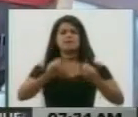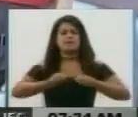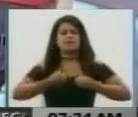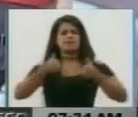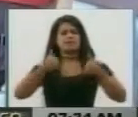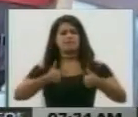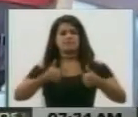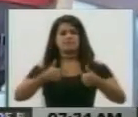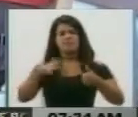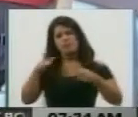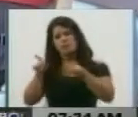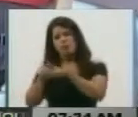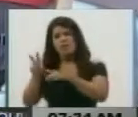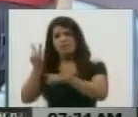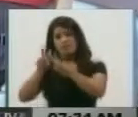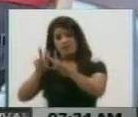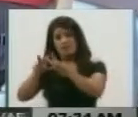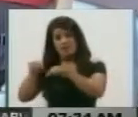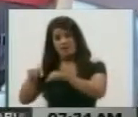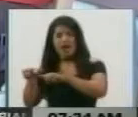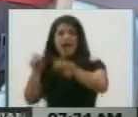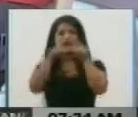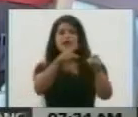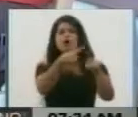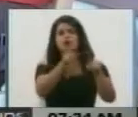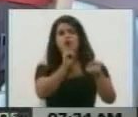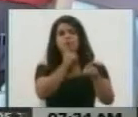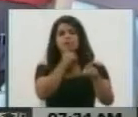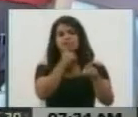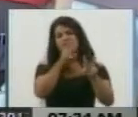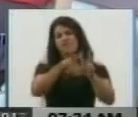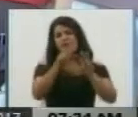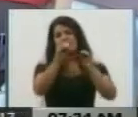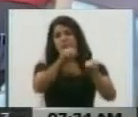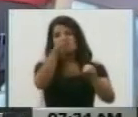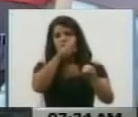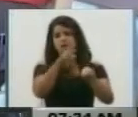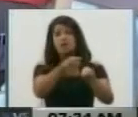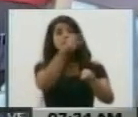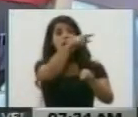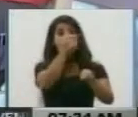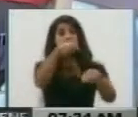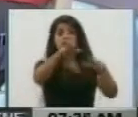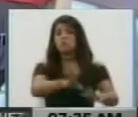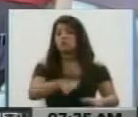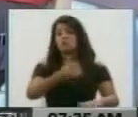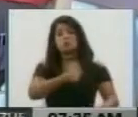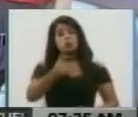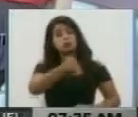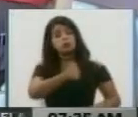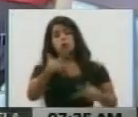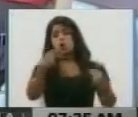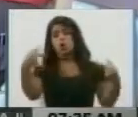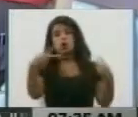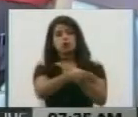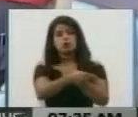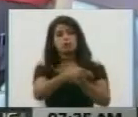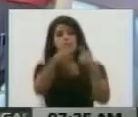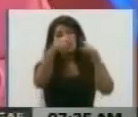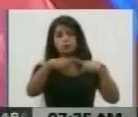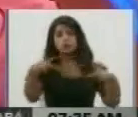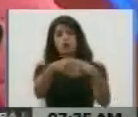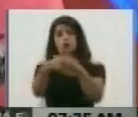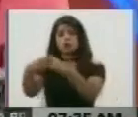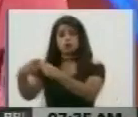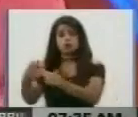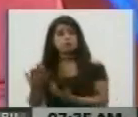acá en nuestro país. Y así vienen preparando una cantidad de medidas de carácter neoliberal que